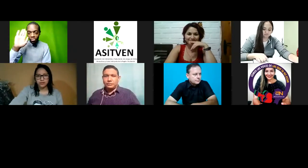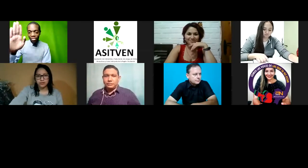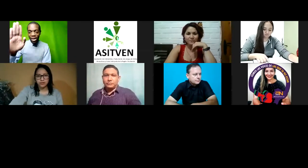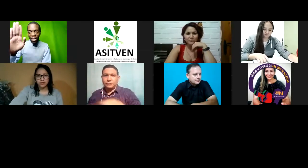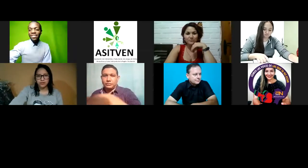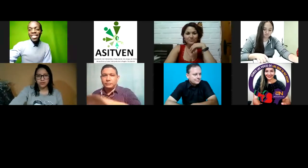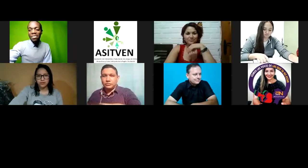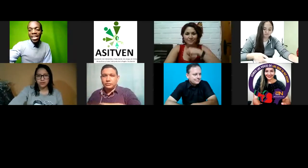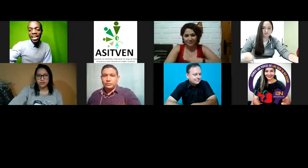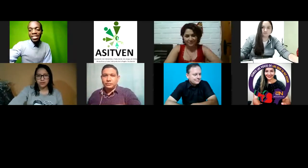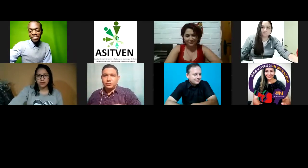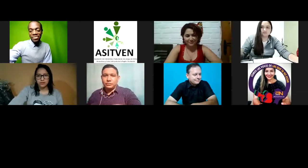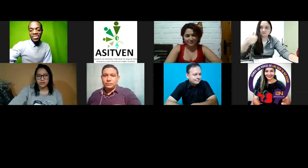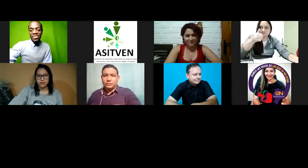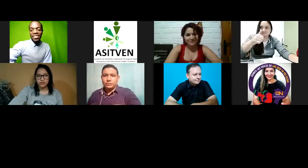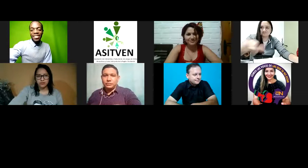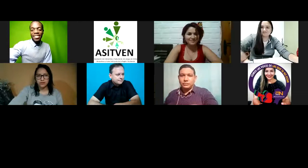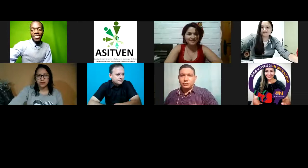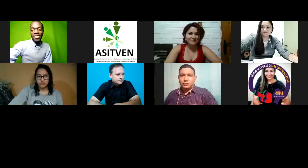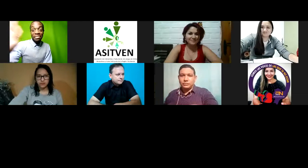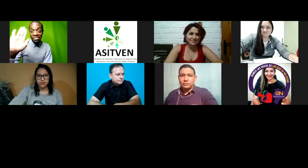minutos. ¿Vale? Pendientes.